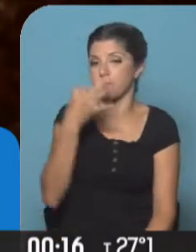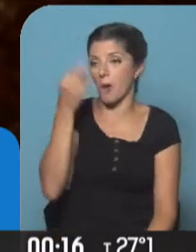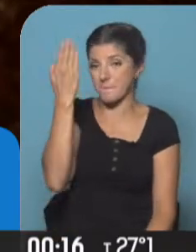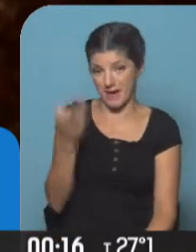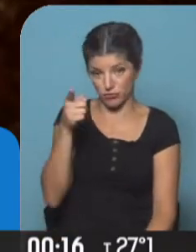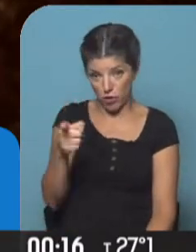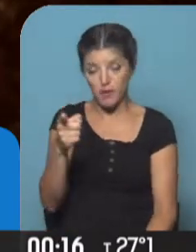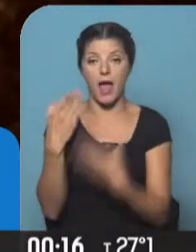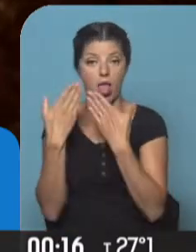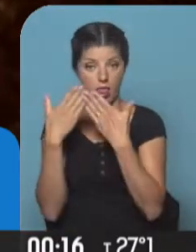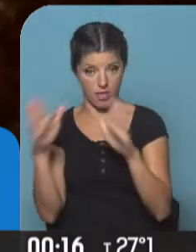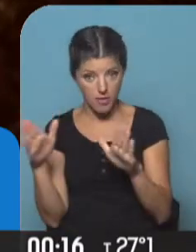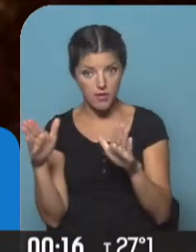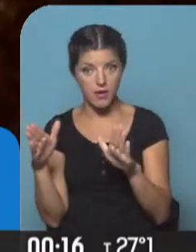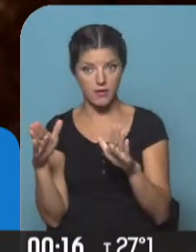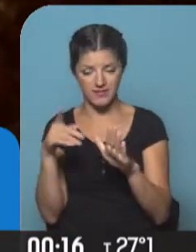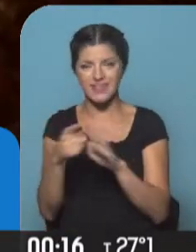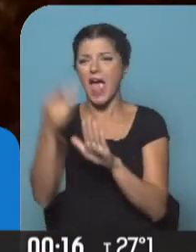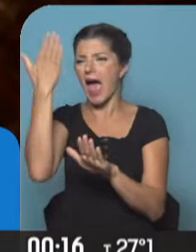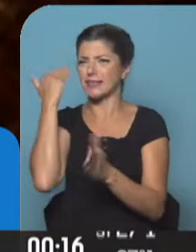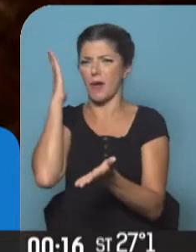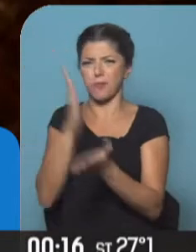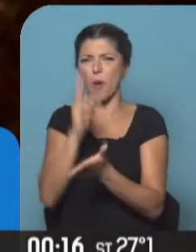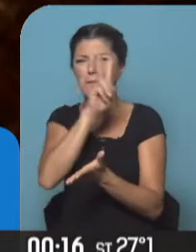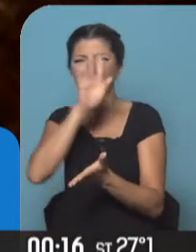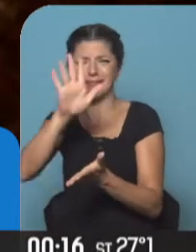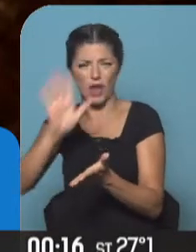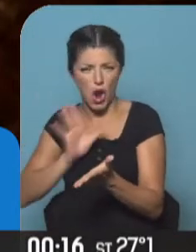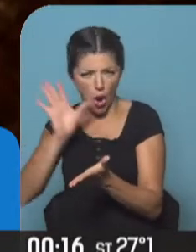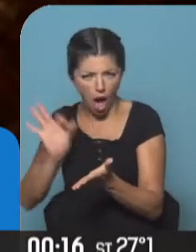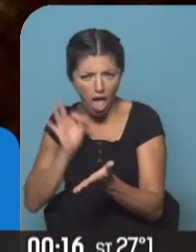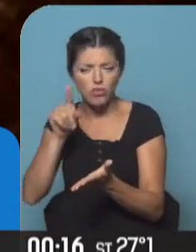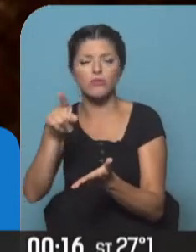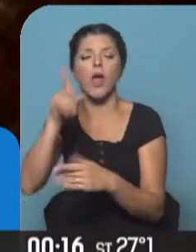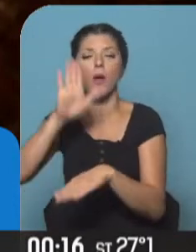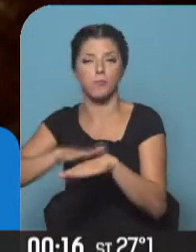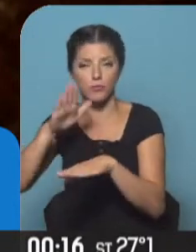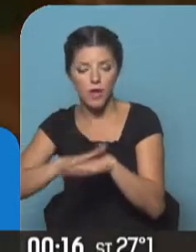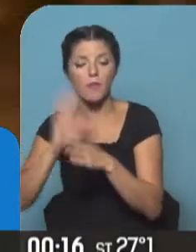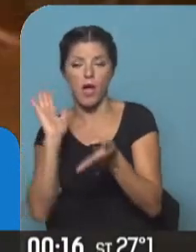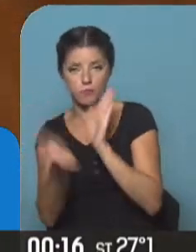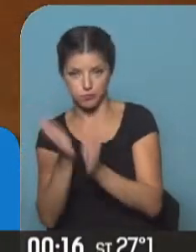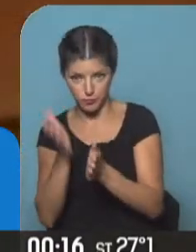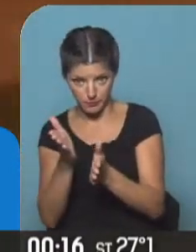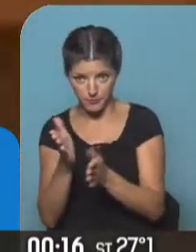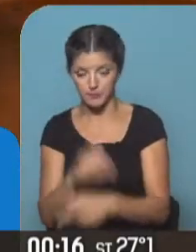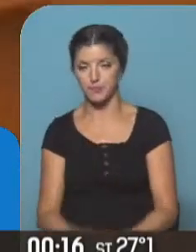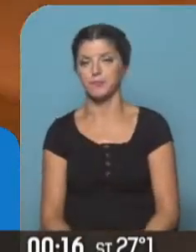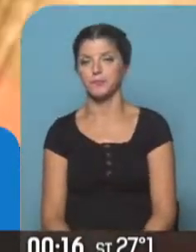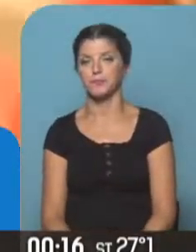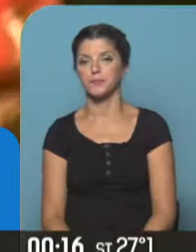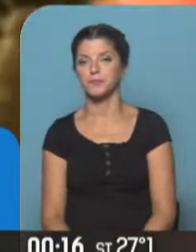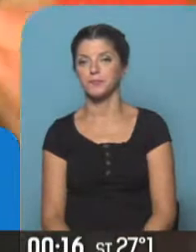Fujimori pone fin a una condena de 25 años por delitos de lesa humanidad. La decisión ya